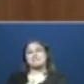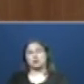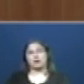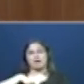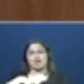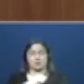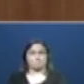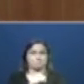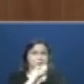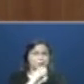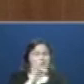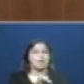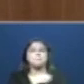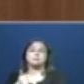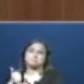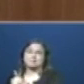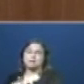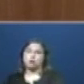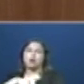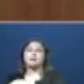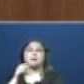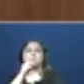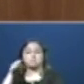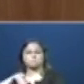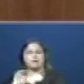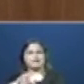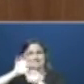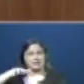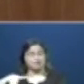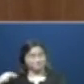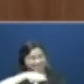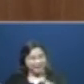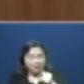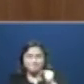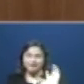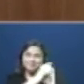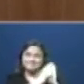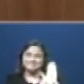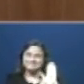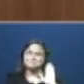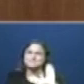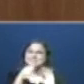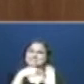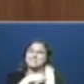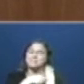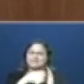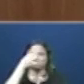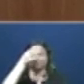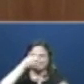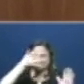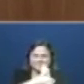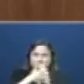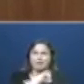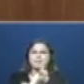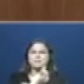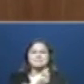del partido Popular de la comunidad entre esas bases está expresamente la previsión de unas unidades básicas de